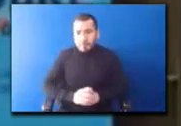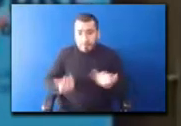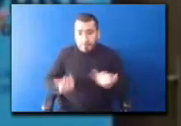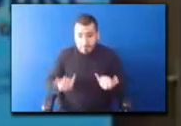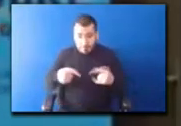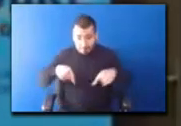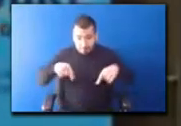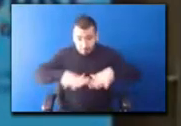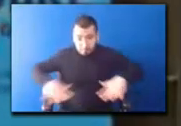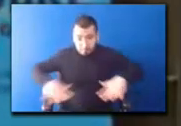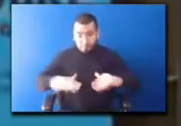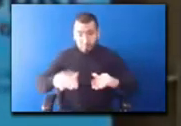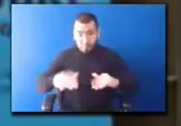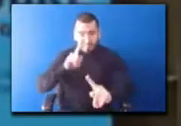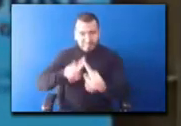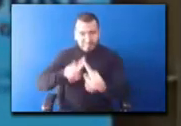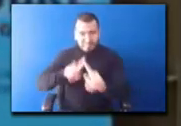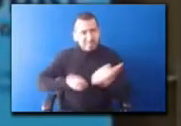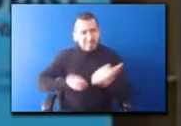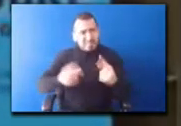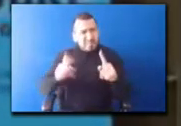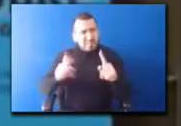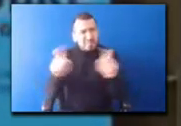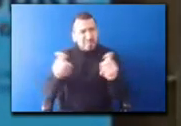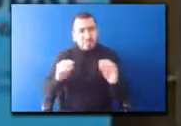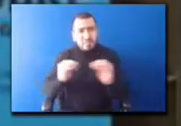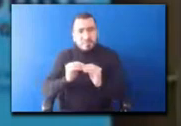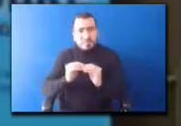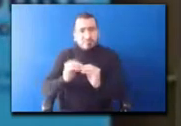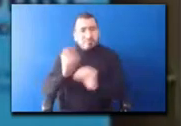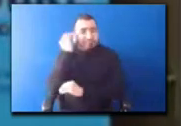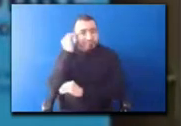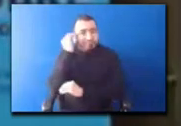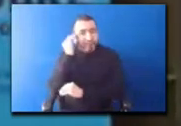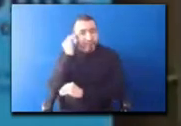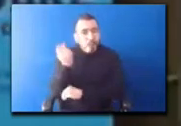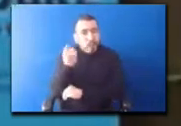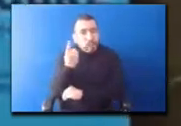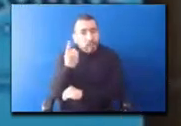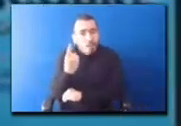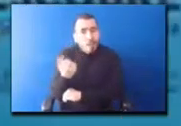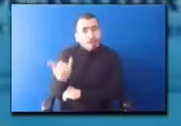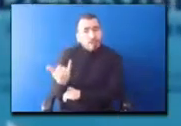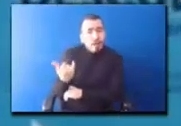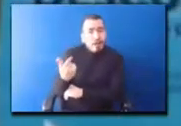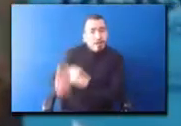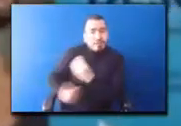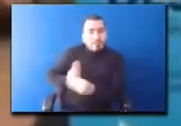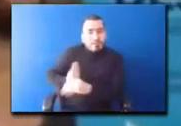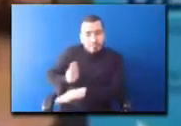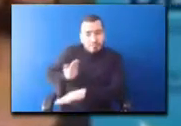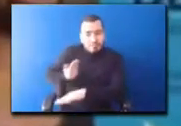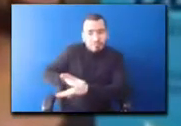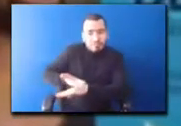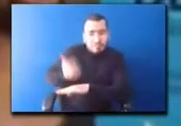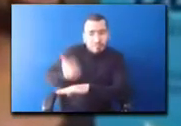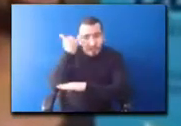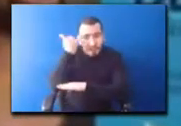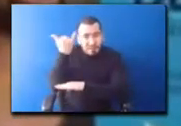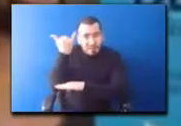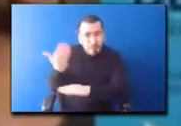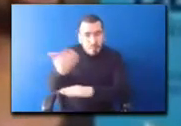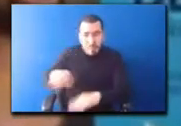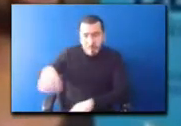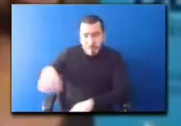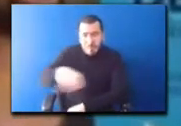es escuchar, ¿sí? Tener planteamientos, tener ideas, no solamente de lo que está sucediendo en la industria